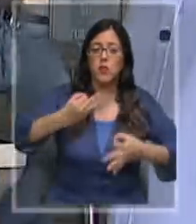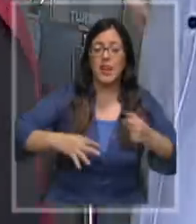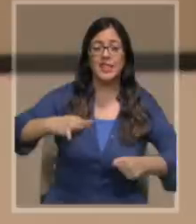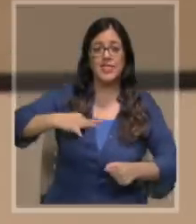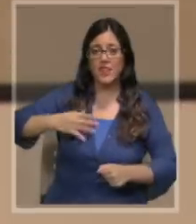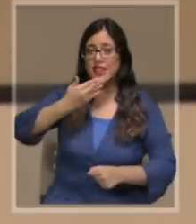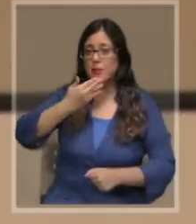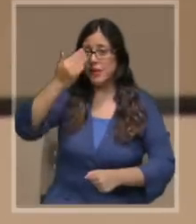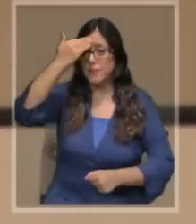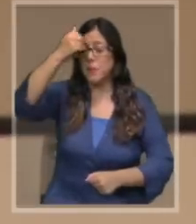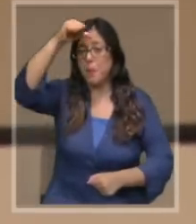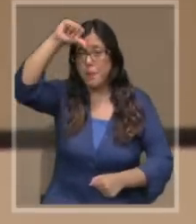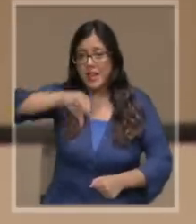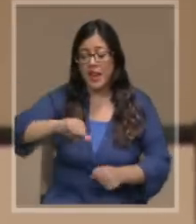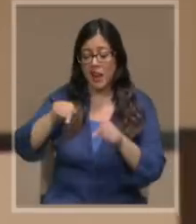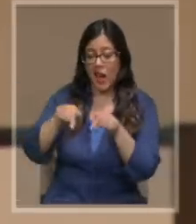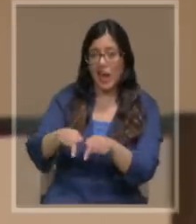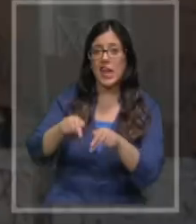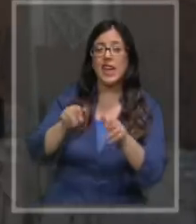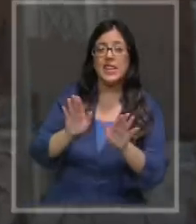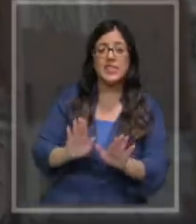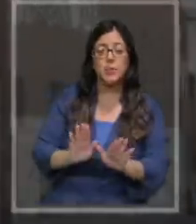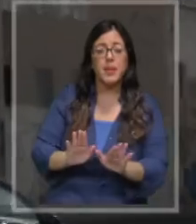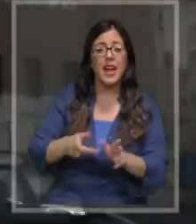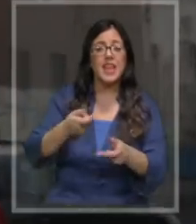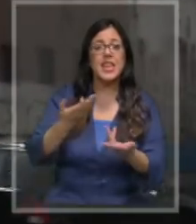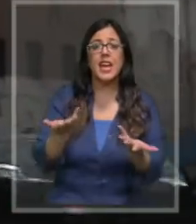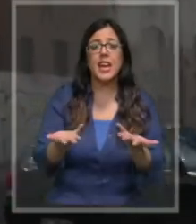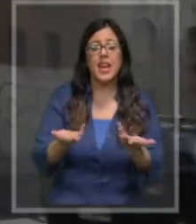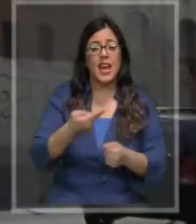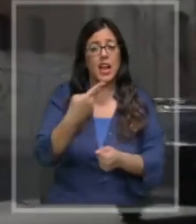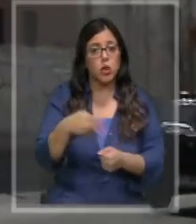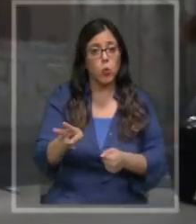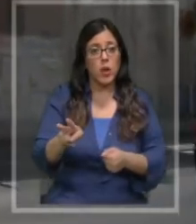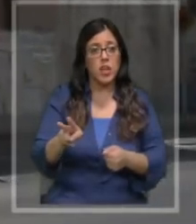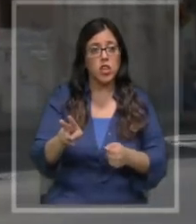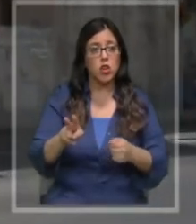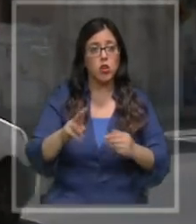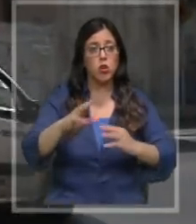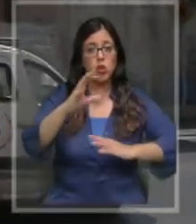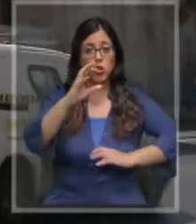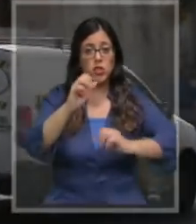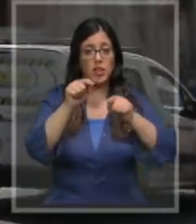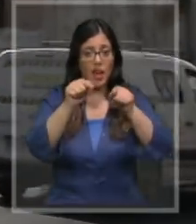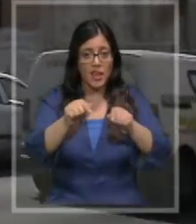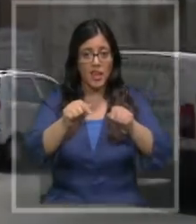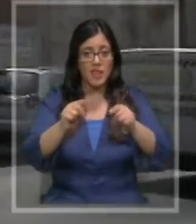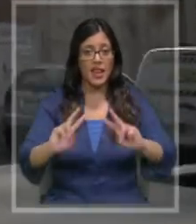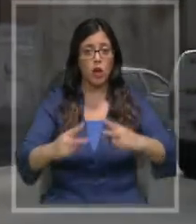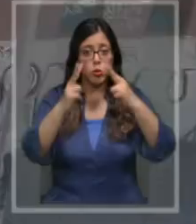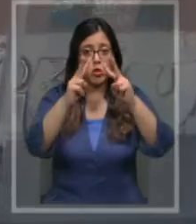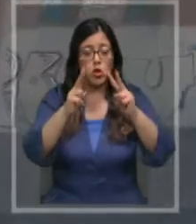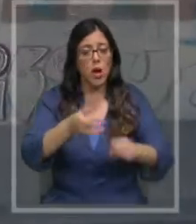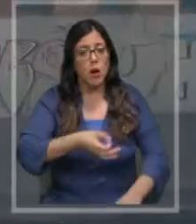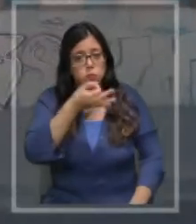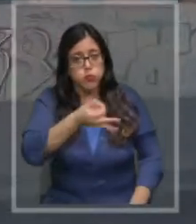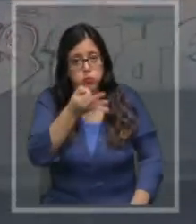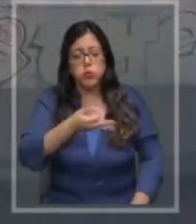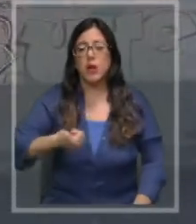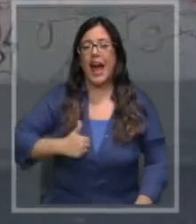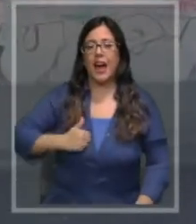esta última arista, se espera que el dueño de la inmobiliaria San Valentino preste declaración a la policía durante esta semana.